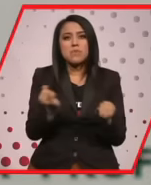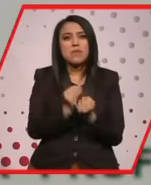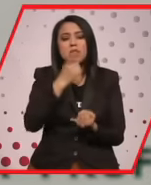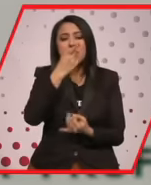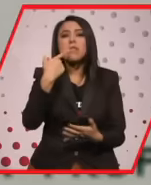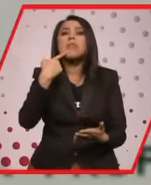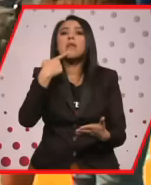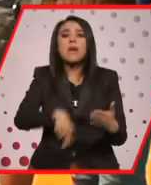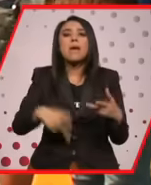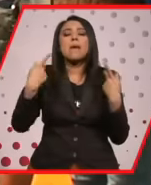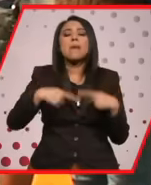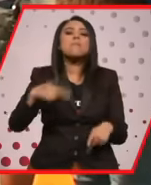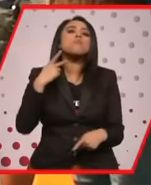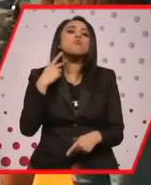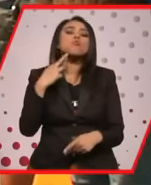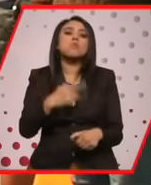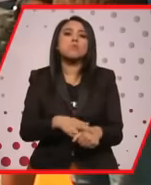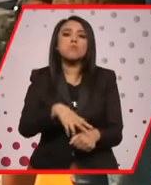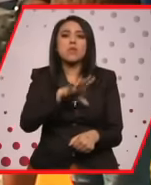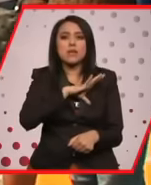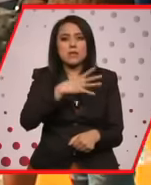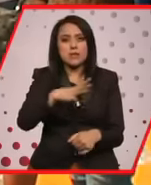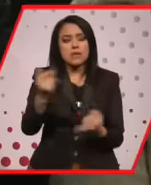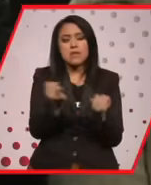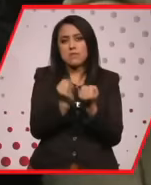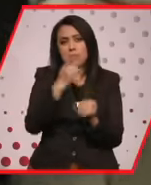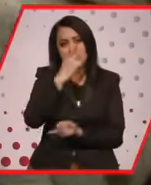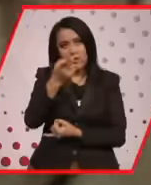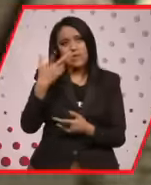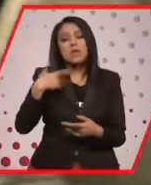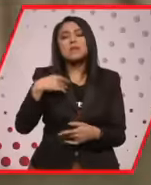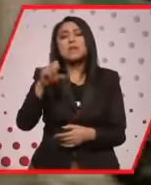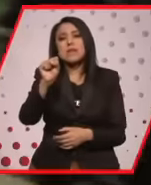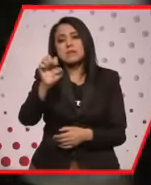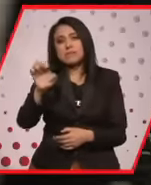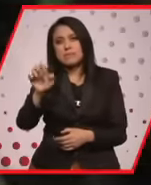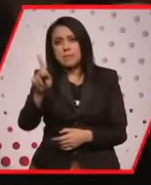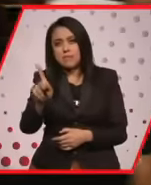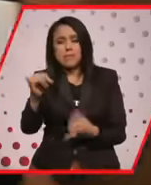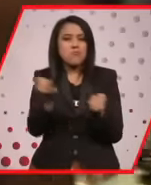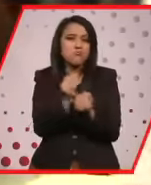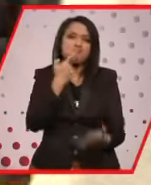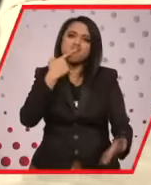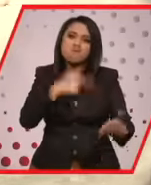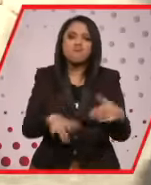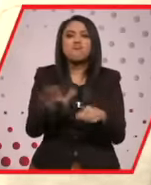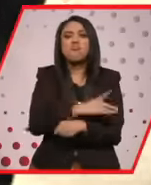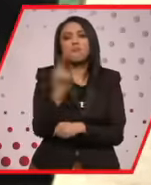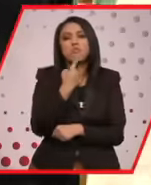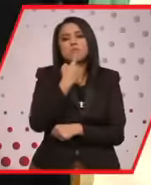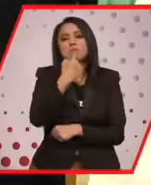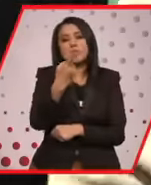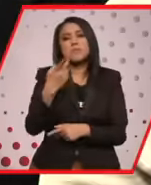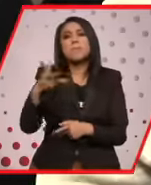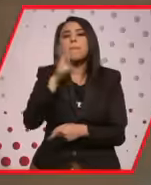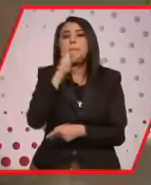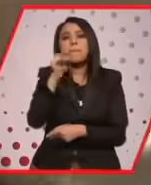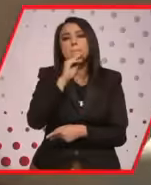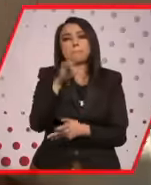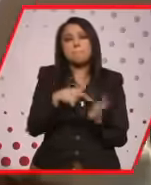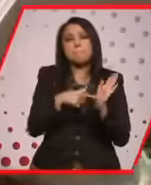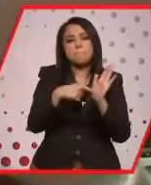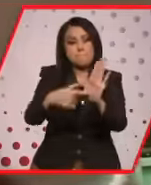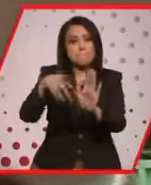Procuraduría General de la República por abuso de autoridad y una queja ante la Secretaría de Educación Pública, donde se presentaron pruebas que aportaron padres de familia de